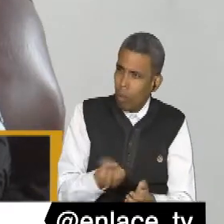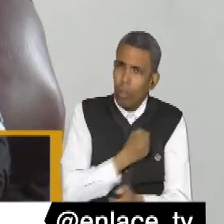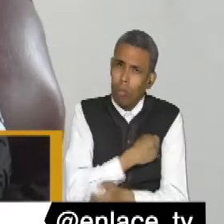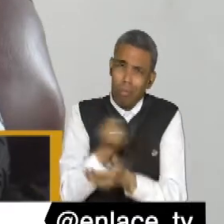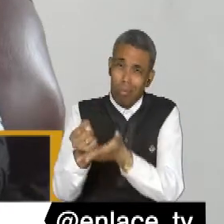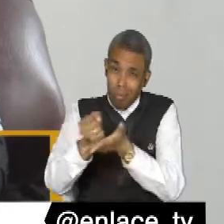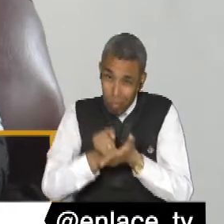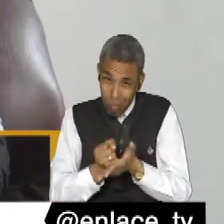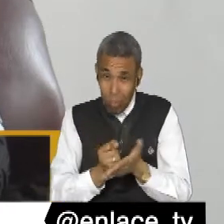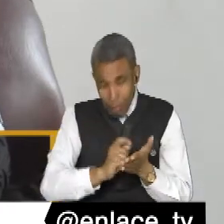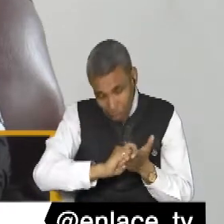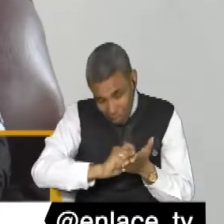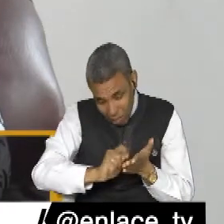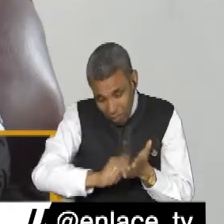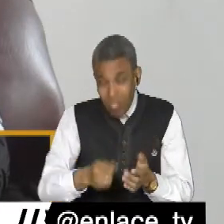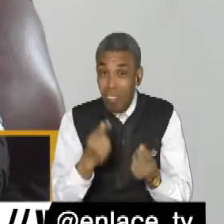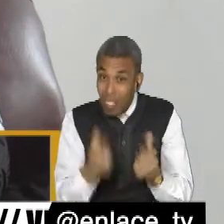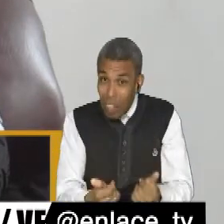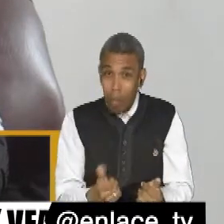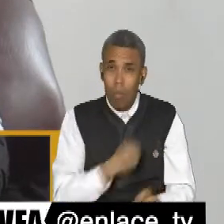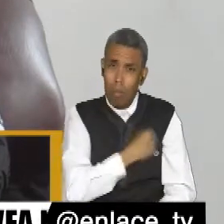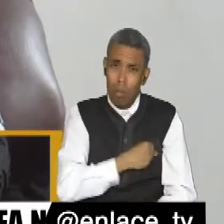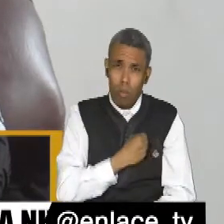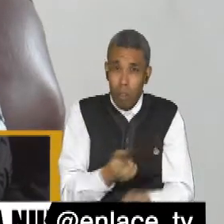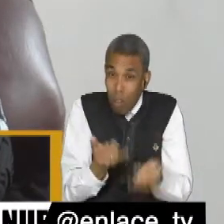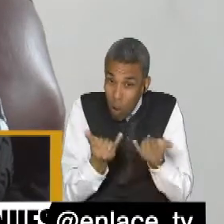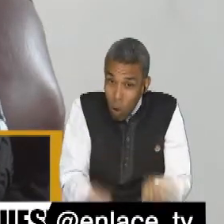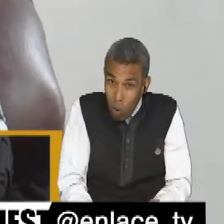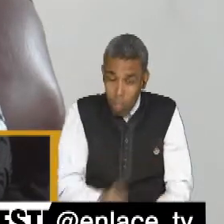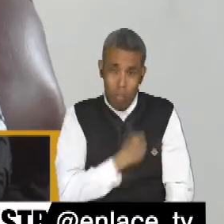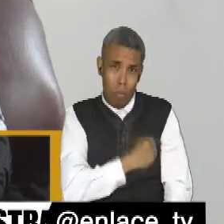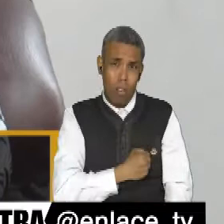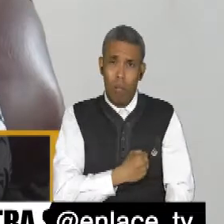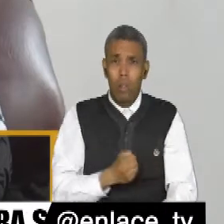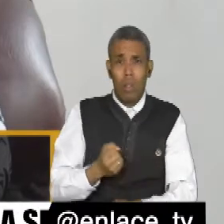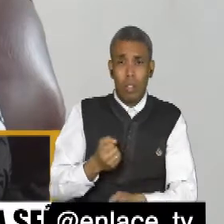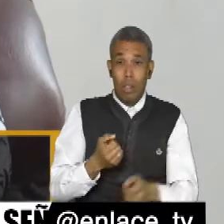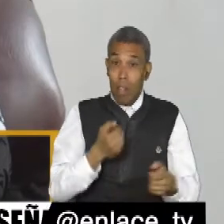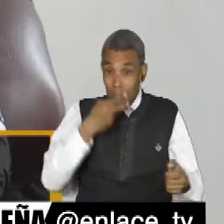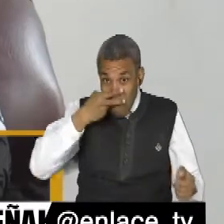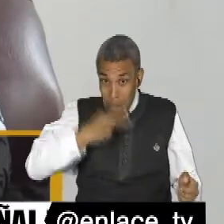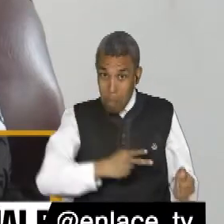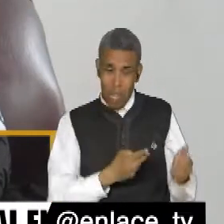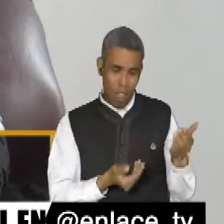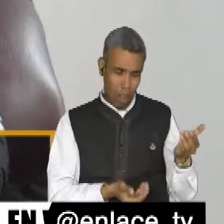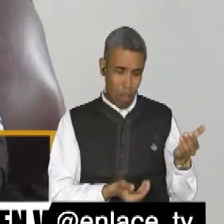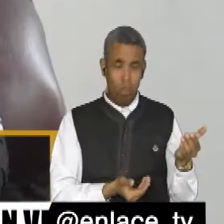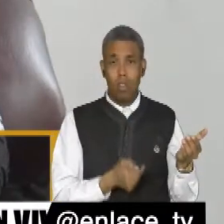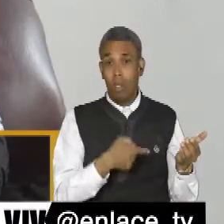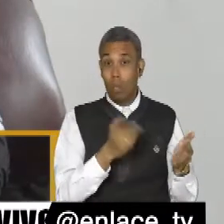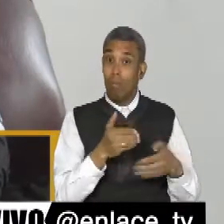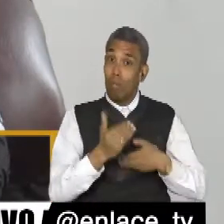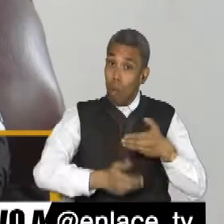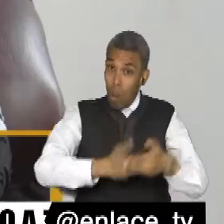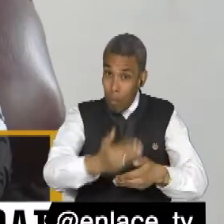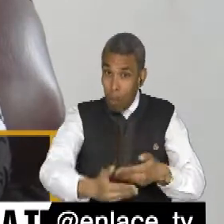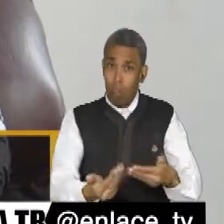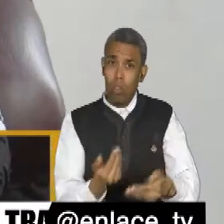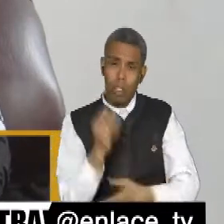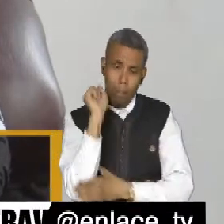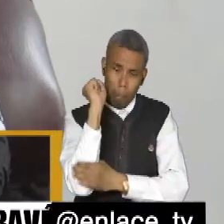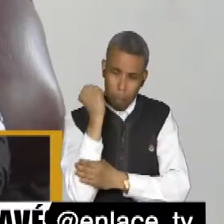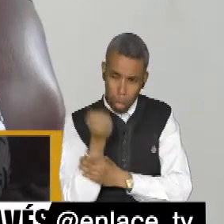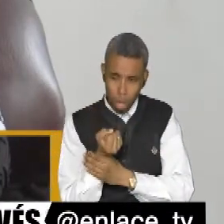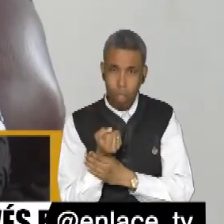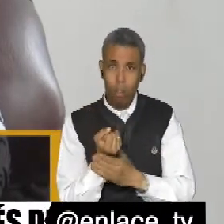colabore lo más que pueda y que ese traslado nos lo haga si es posible hoy, porque el niño necesita eso, porque la salud del niño, día que pasa, ya